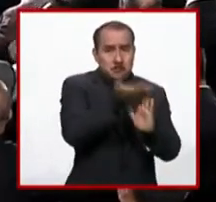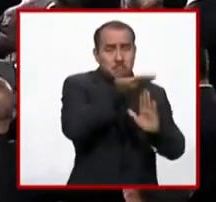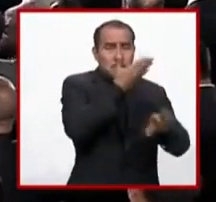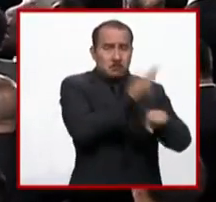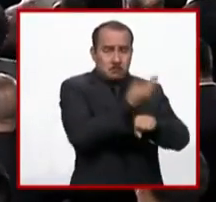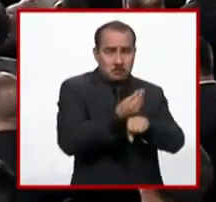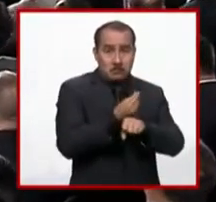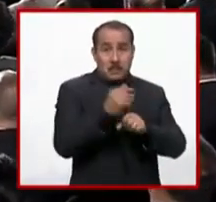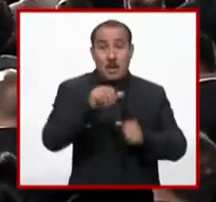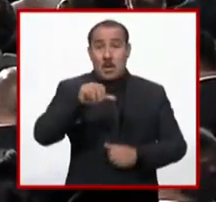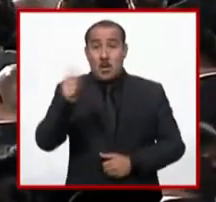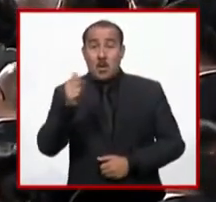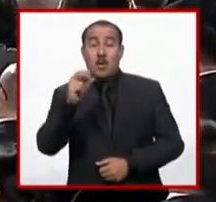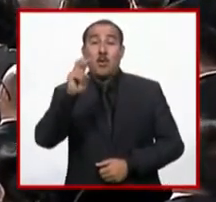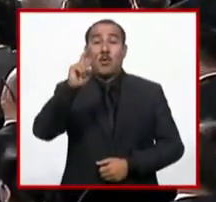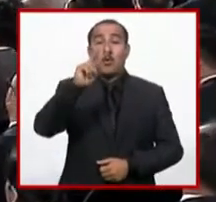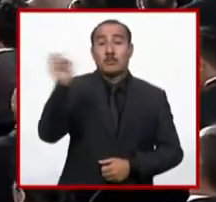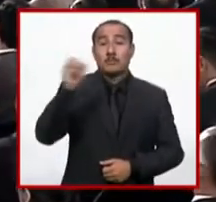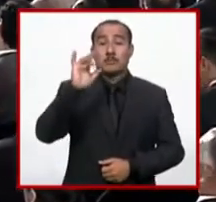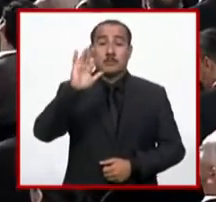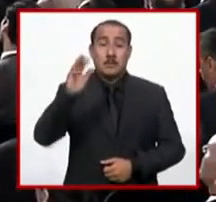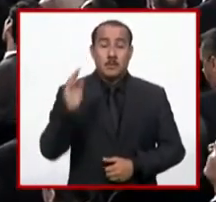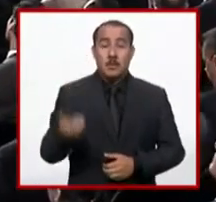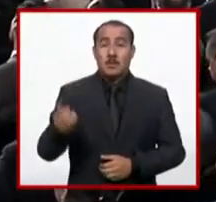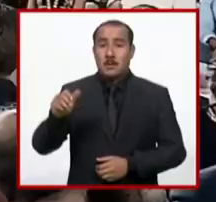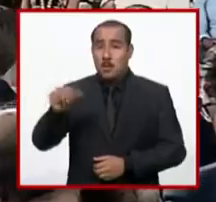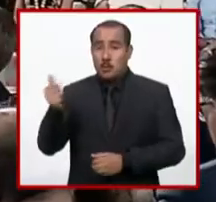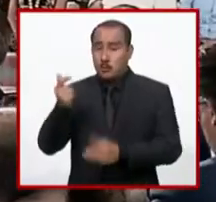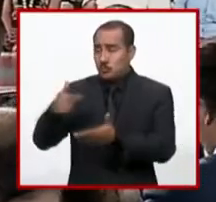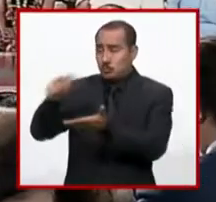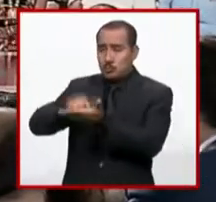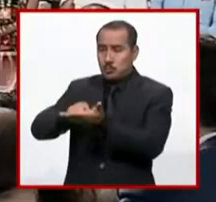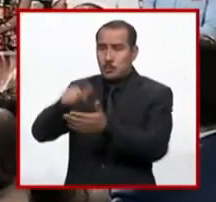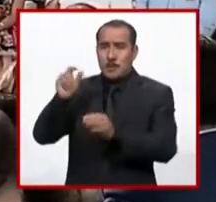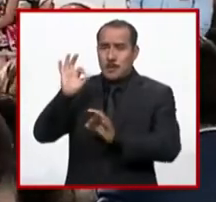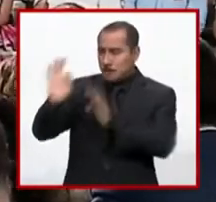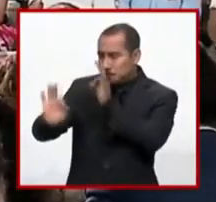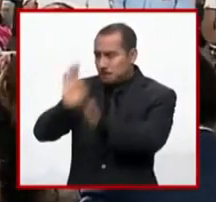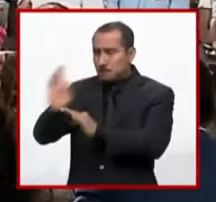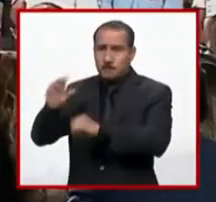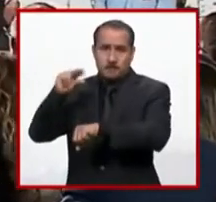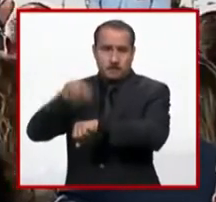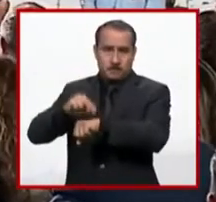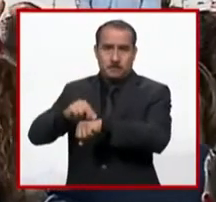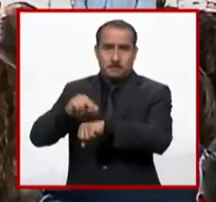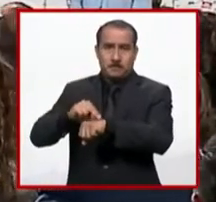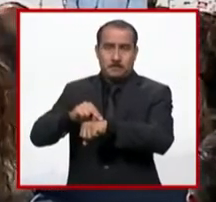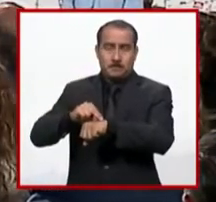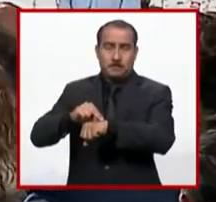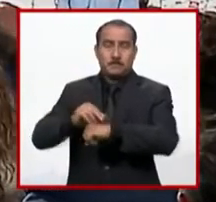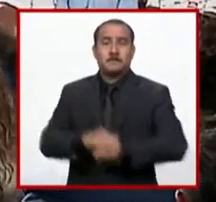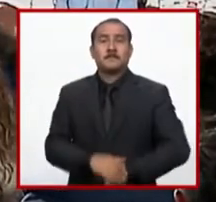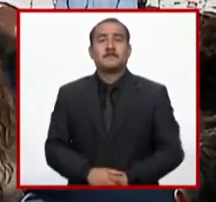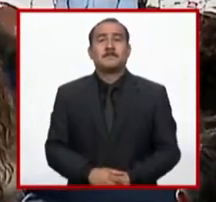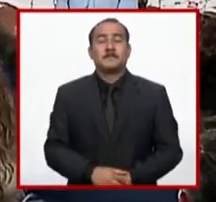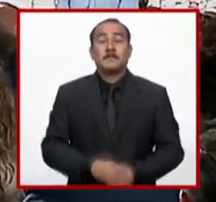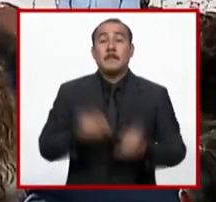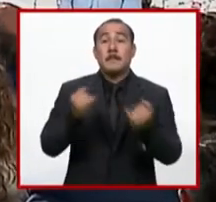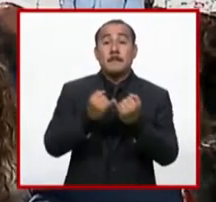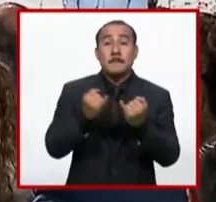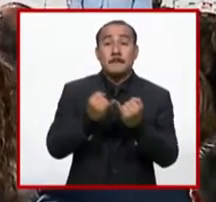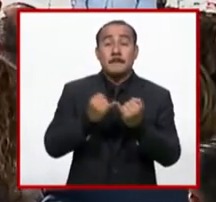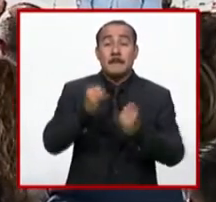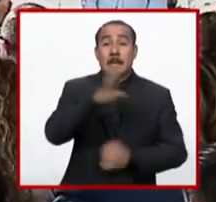de 250 centros de salud. En la parte de la certificación de las